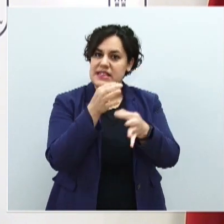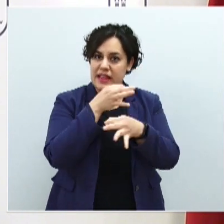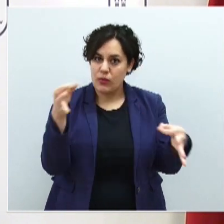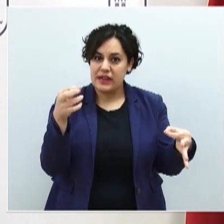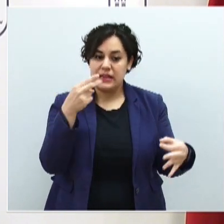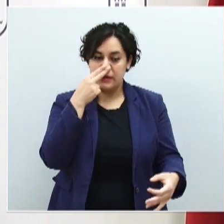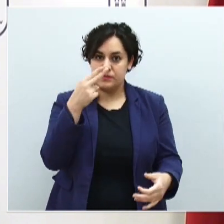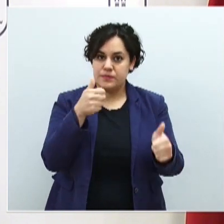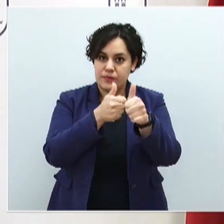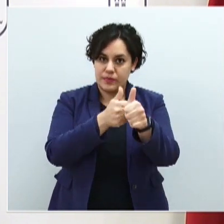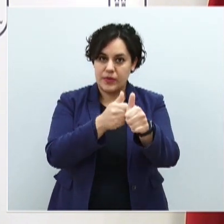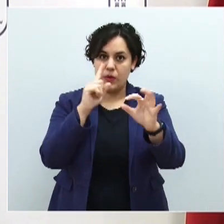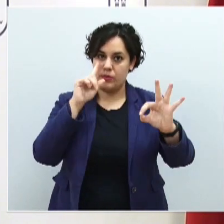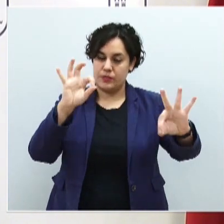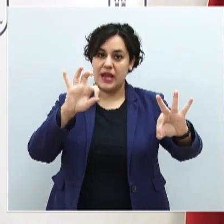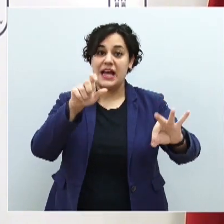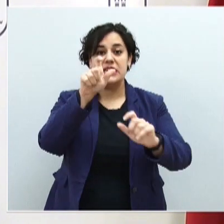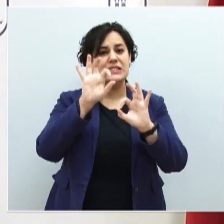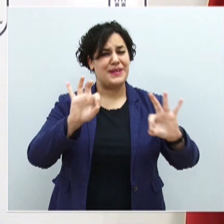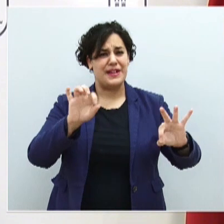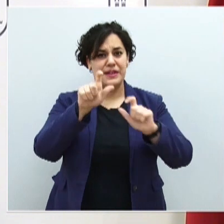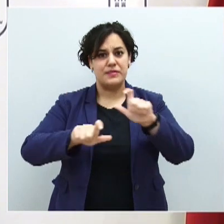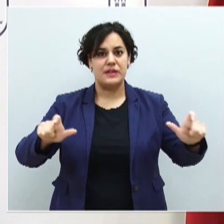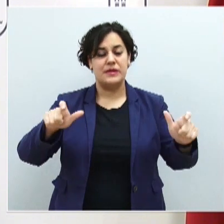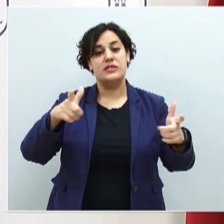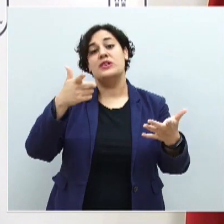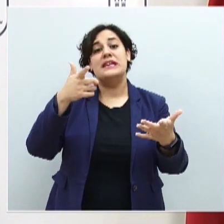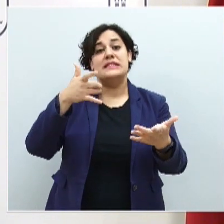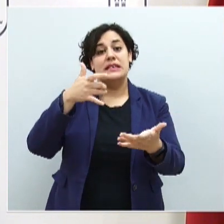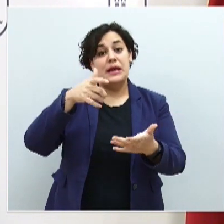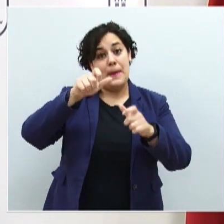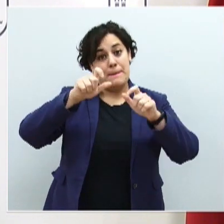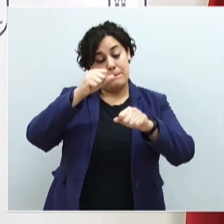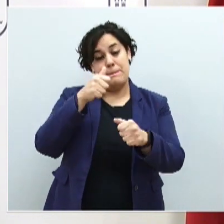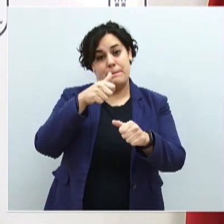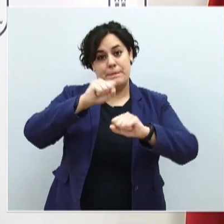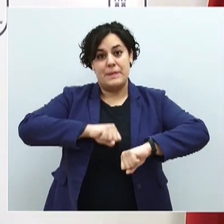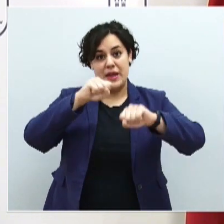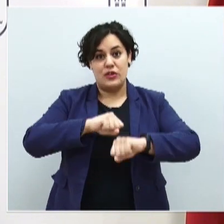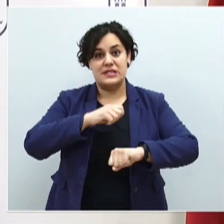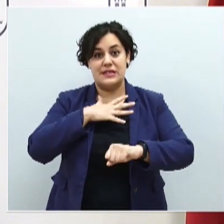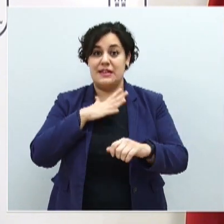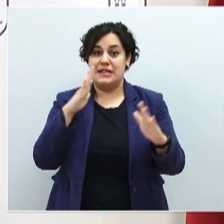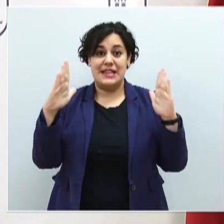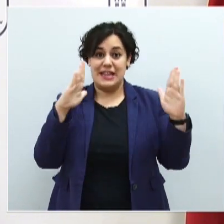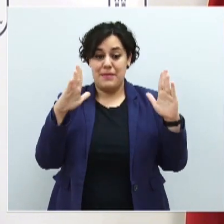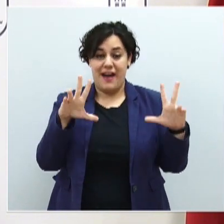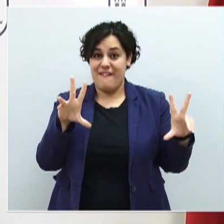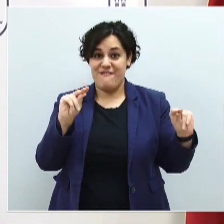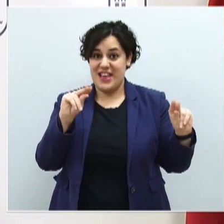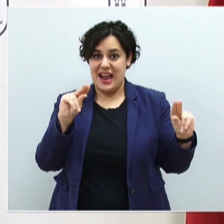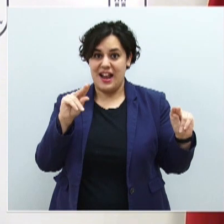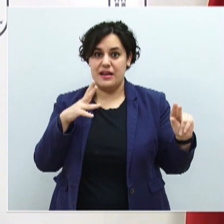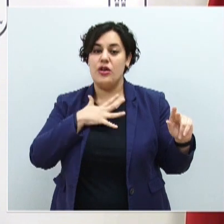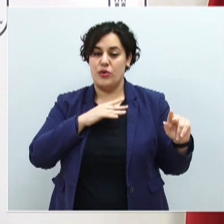presencial, prioritariamente a las personas mayores que se encuentran en su última etapa por un acompañante. Las medidas estarán destinadas a proteger de